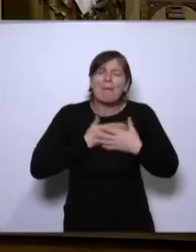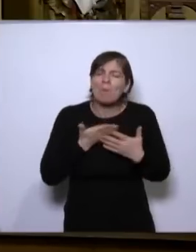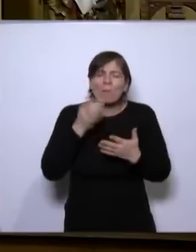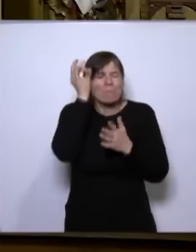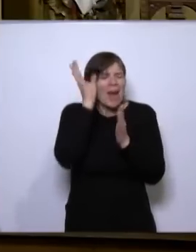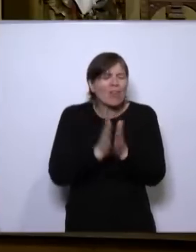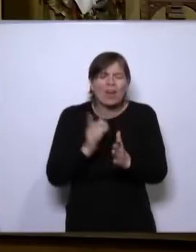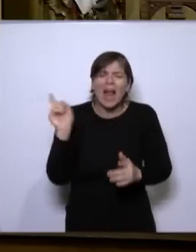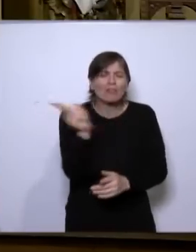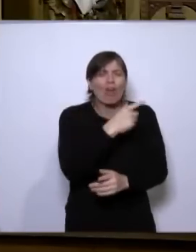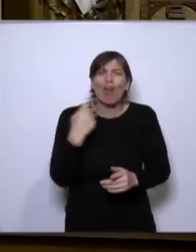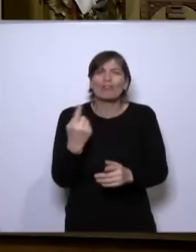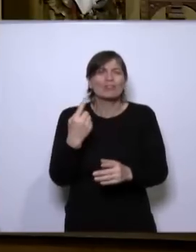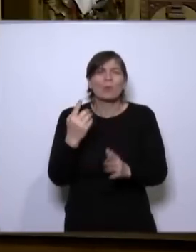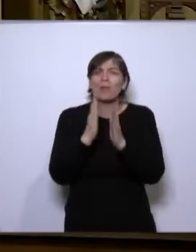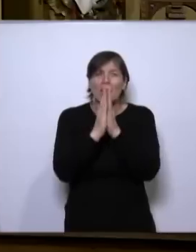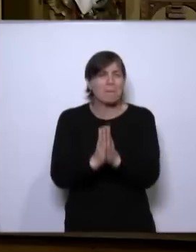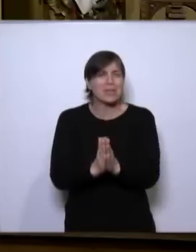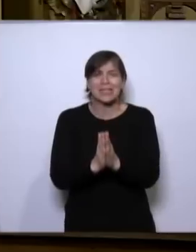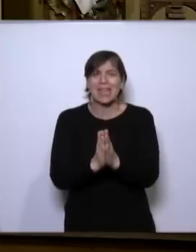todos en la celebración de los misterios,